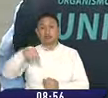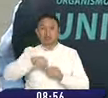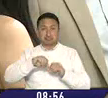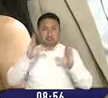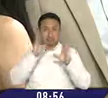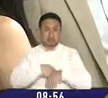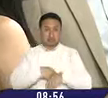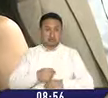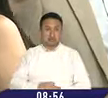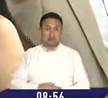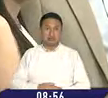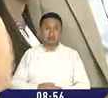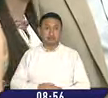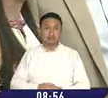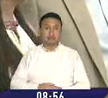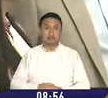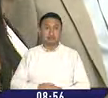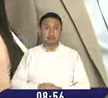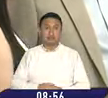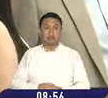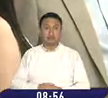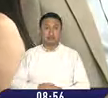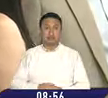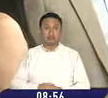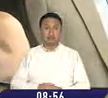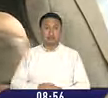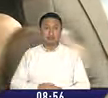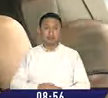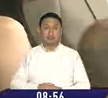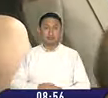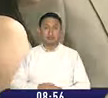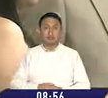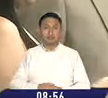en los celulares, informó Héctor Romero.